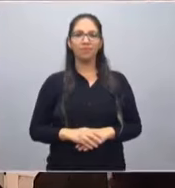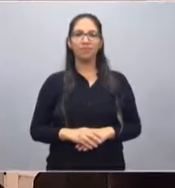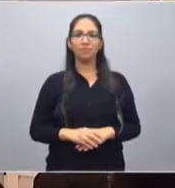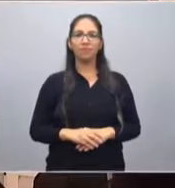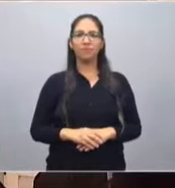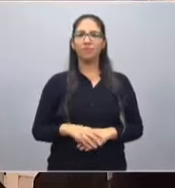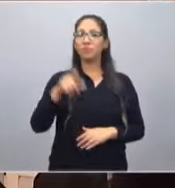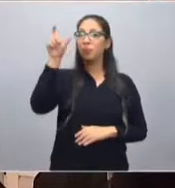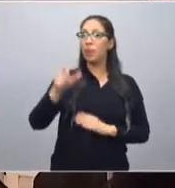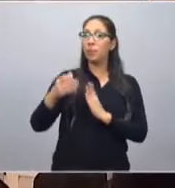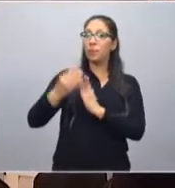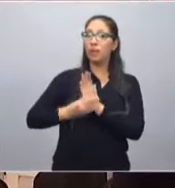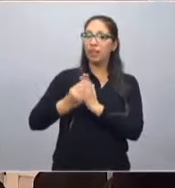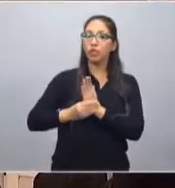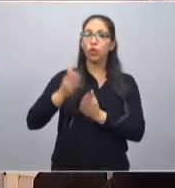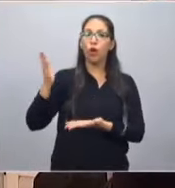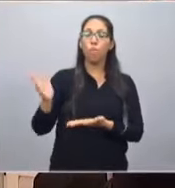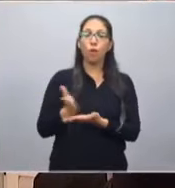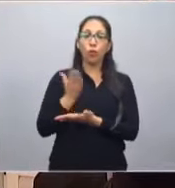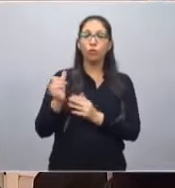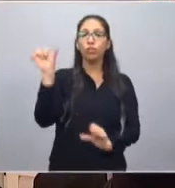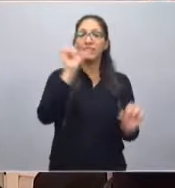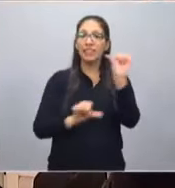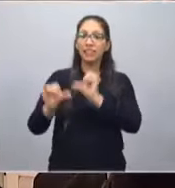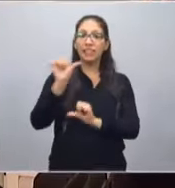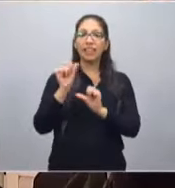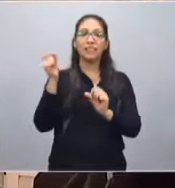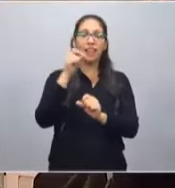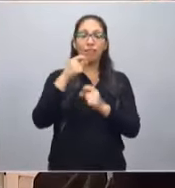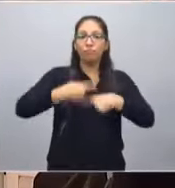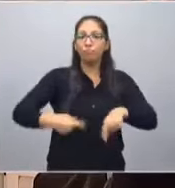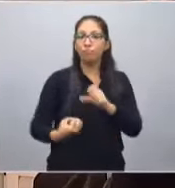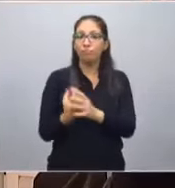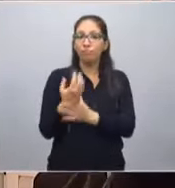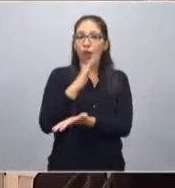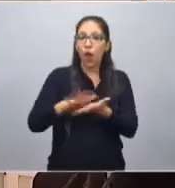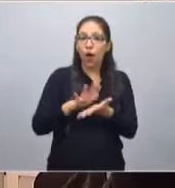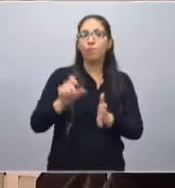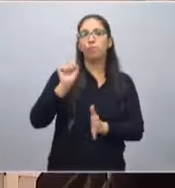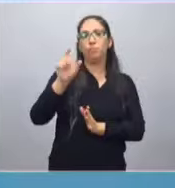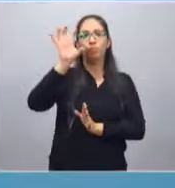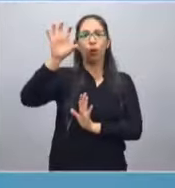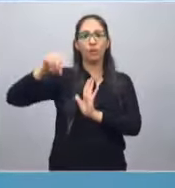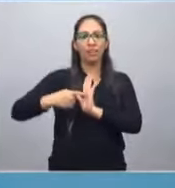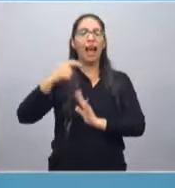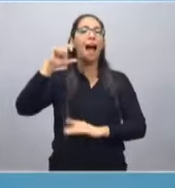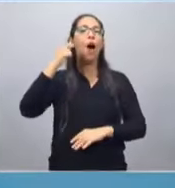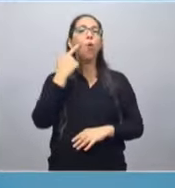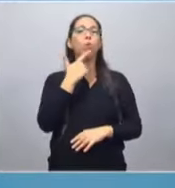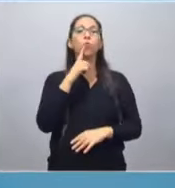el señor ministro de producción ciencia e innovación tecnológica de la provincia Augusto